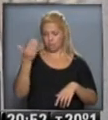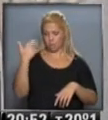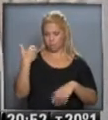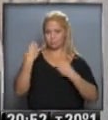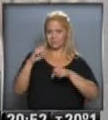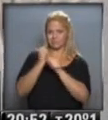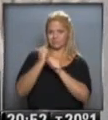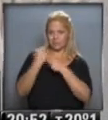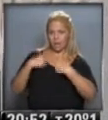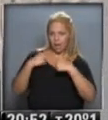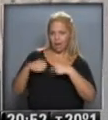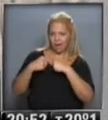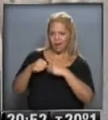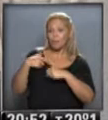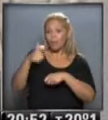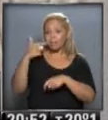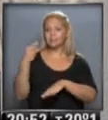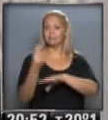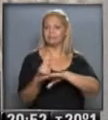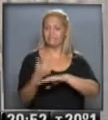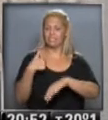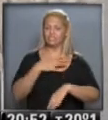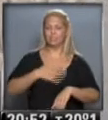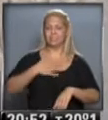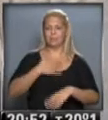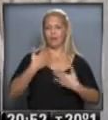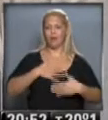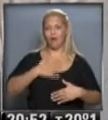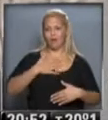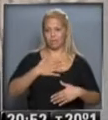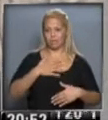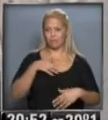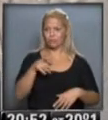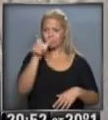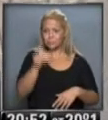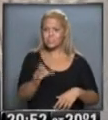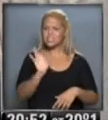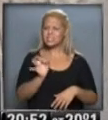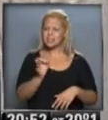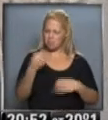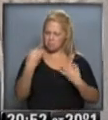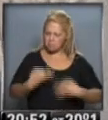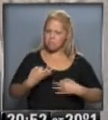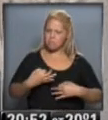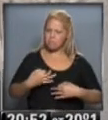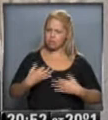podemos necesitarlo. Eso nos ponía muy contento porque él está en grandes condiciones.